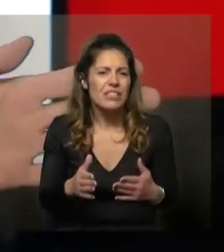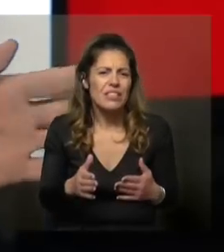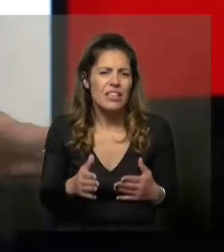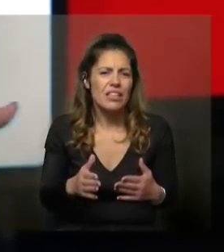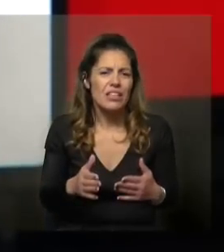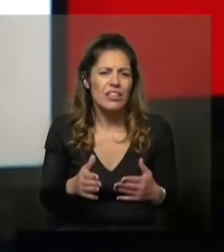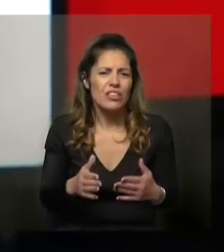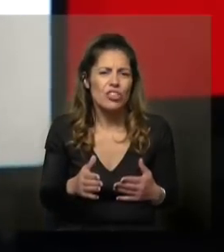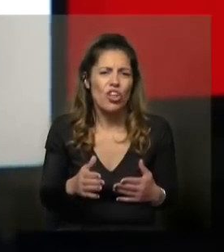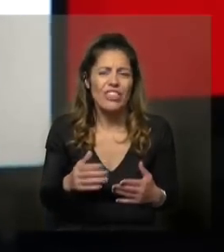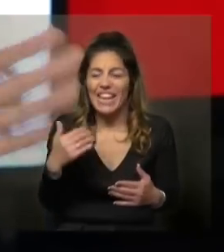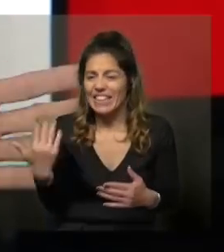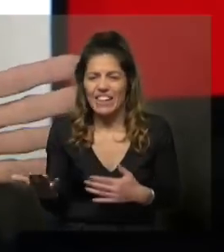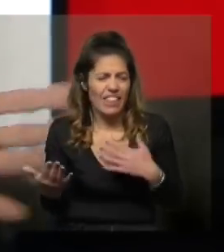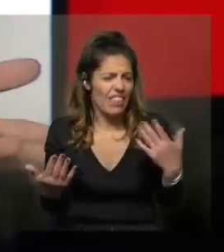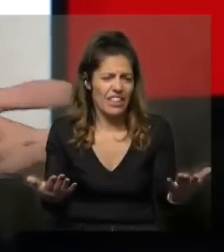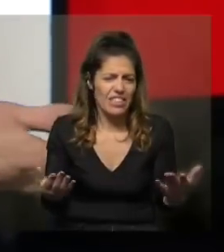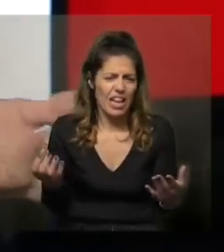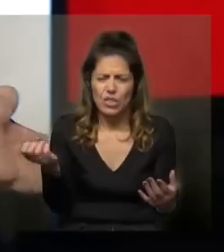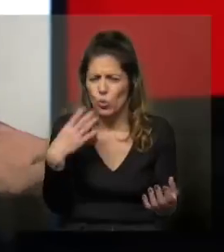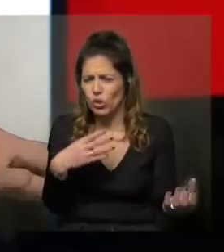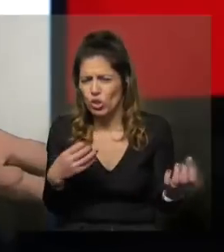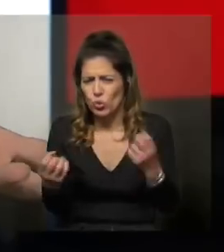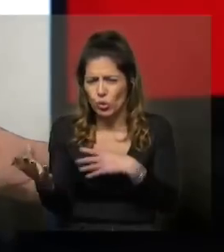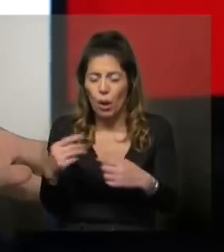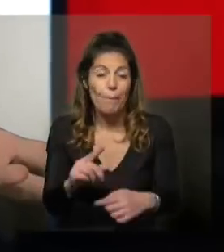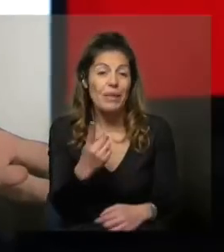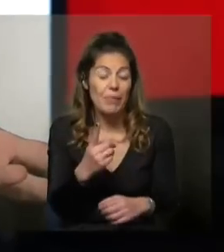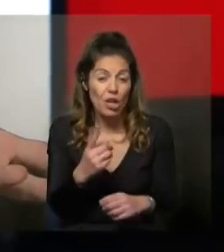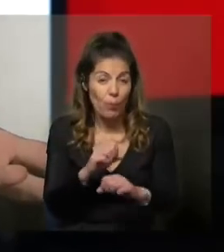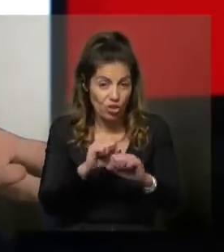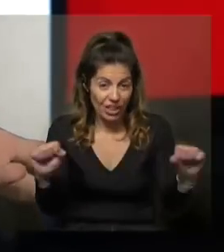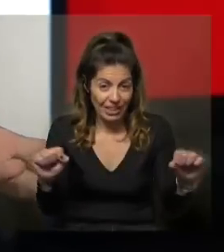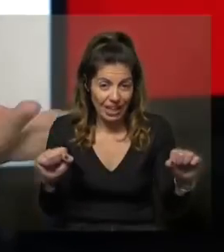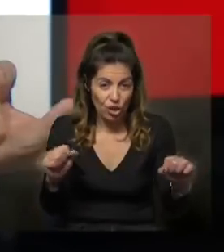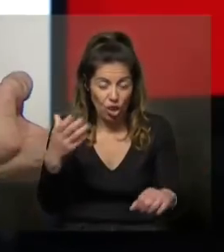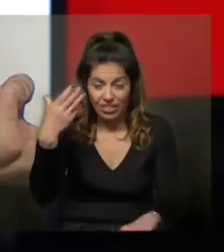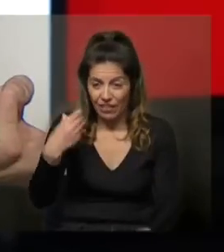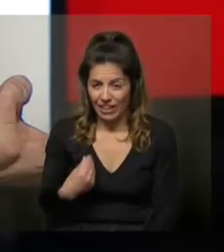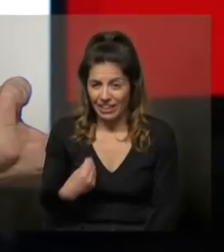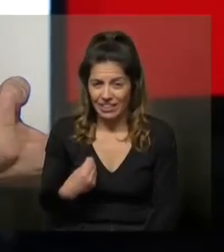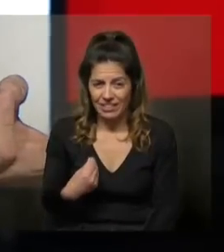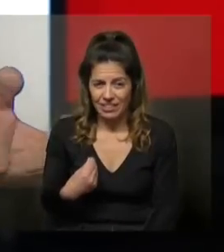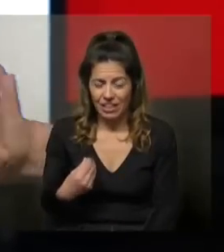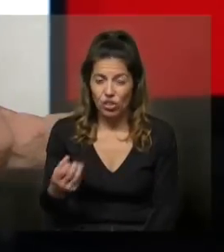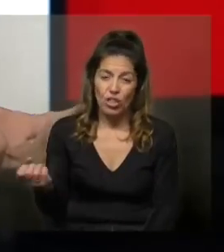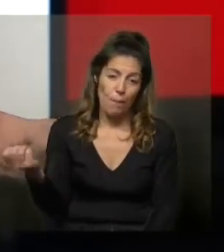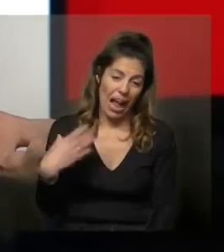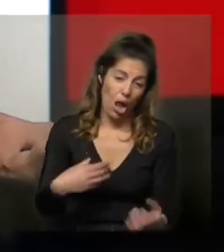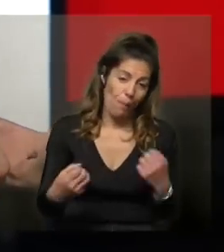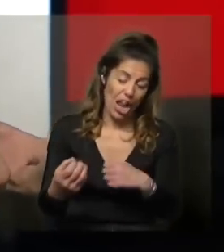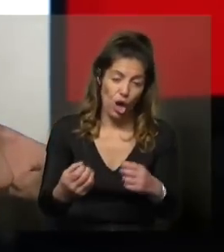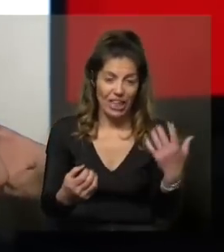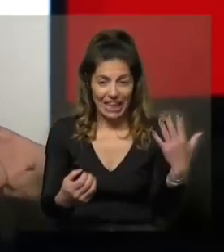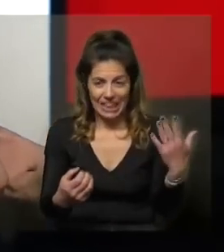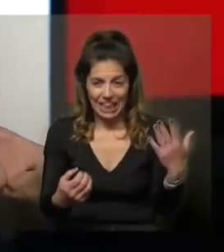los insultos y los palos más grandes y te puedas imaginar primero por ser secretario de Beatriz argimón O sea que recibía los palos de la izquierda y después por